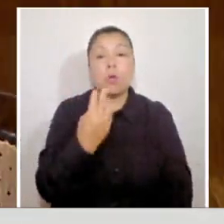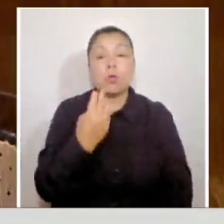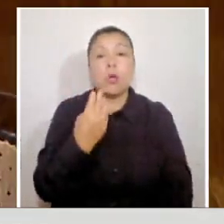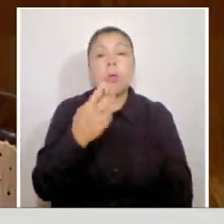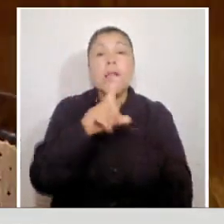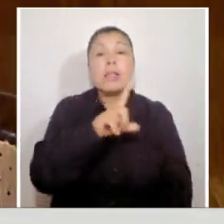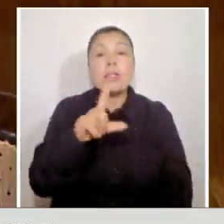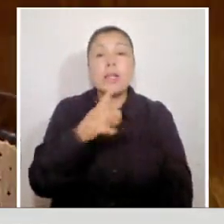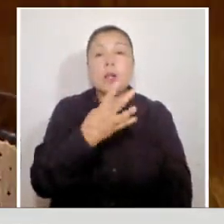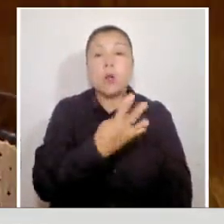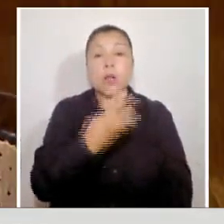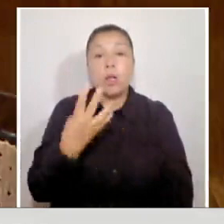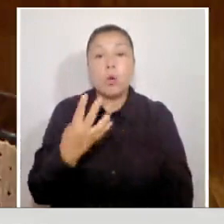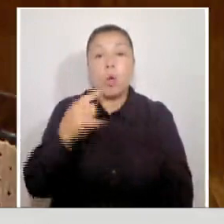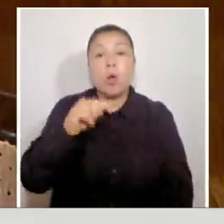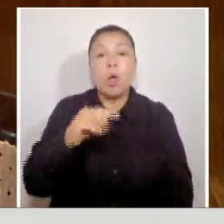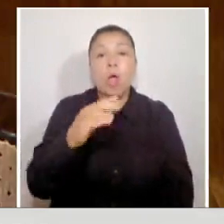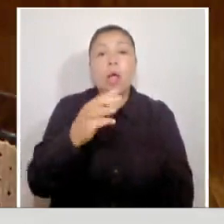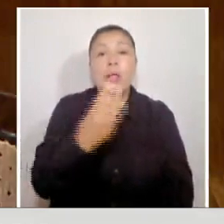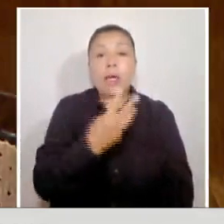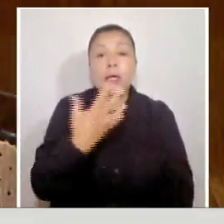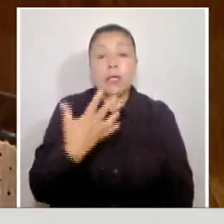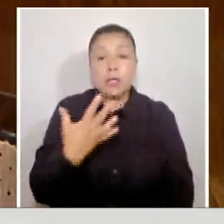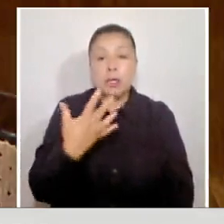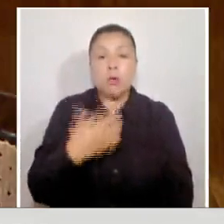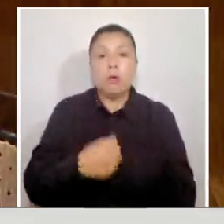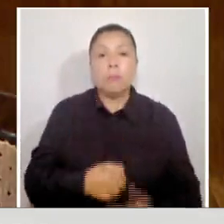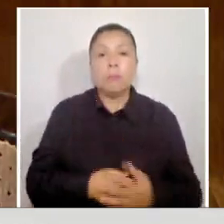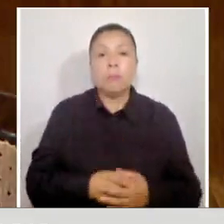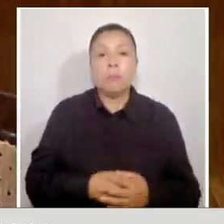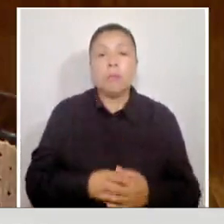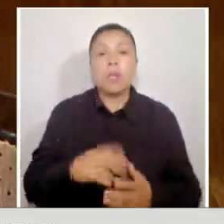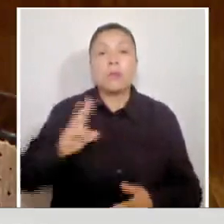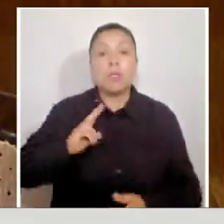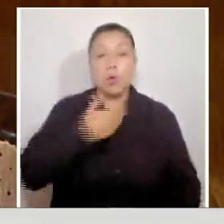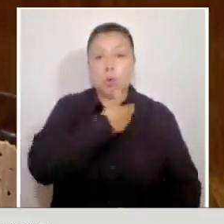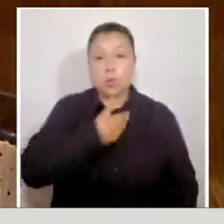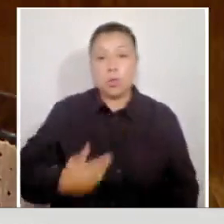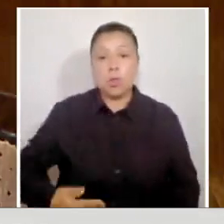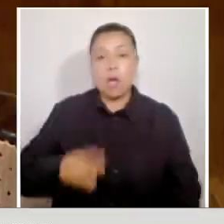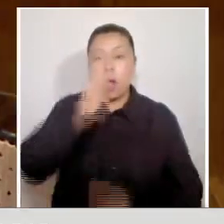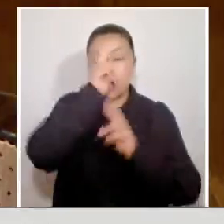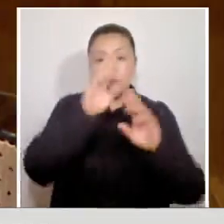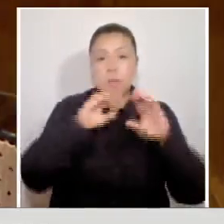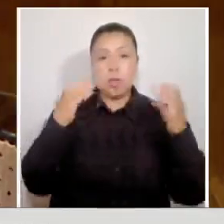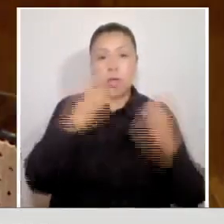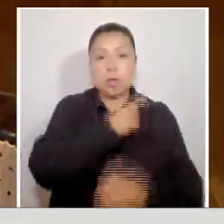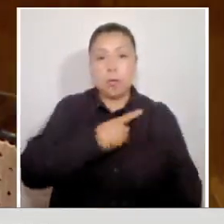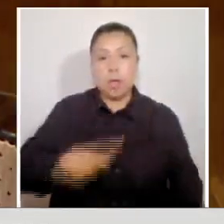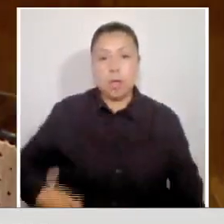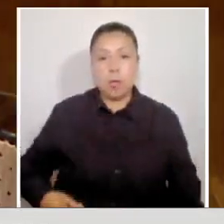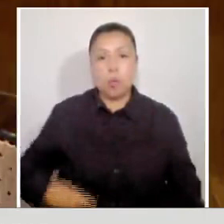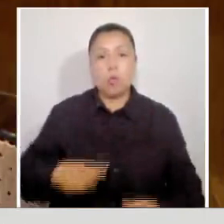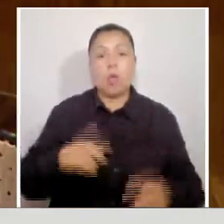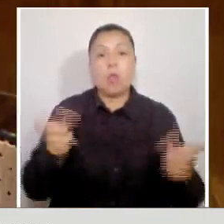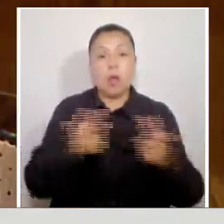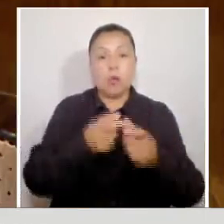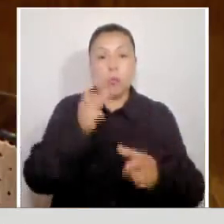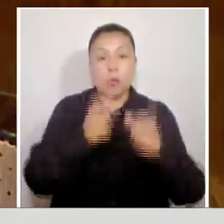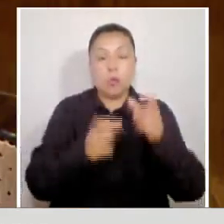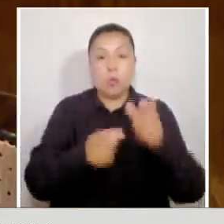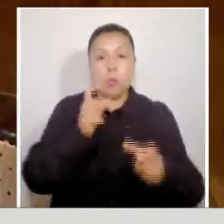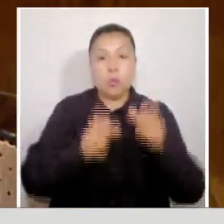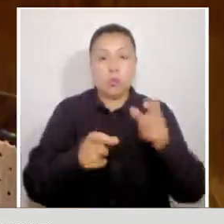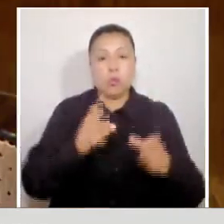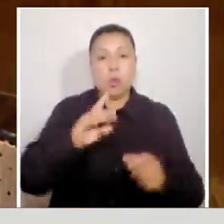14744 r 35 señor presidente honorable cámara la comisión de personas mayores y discapacidad